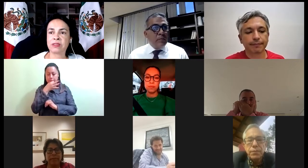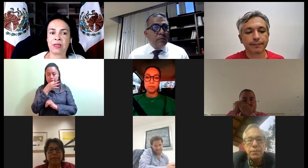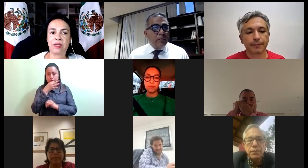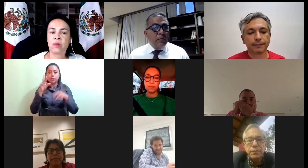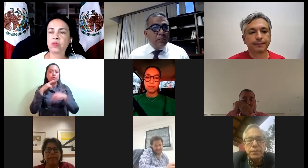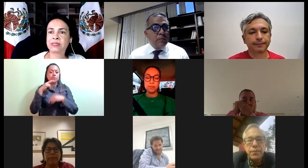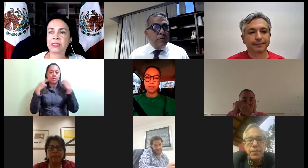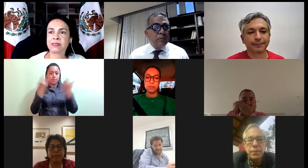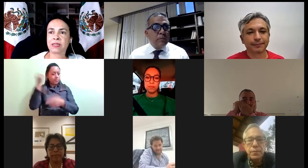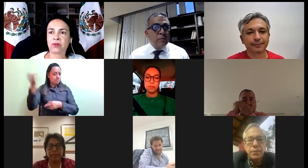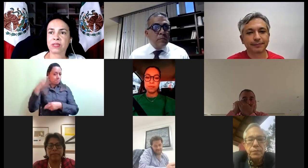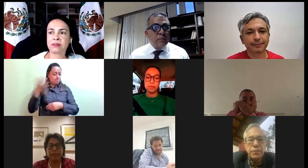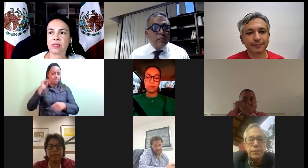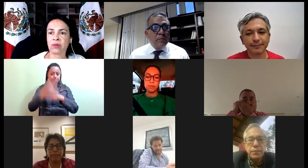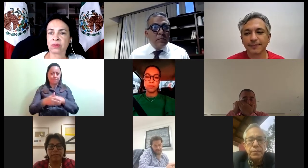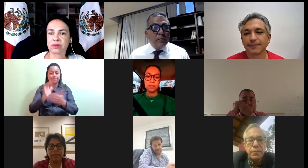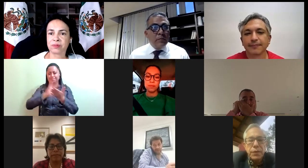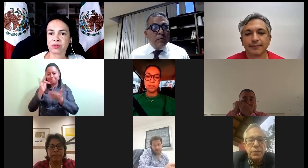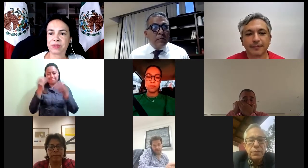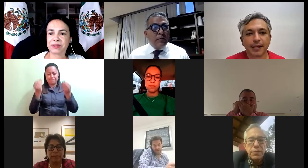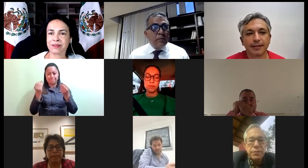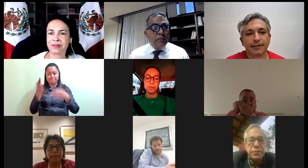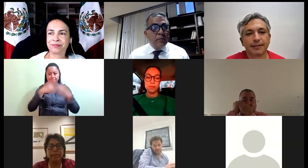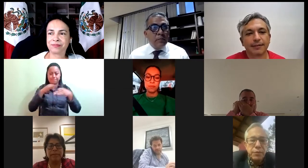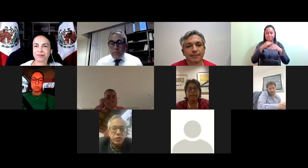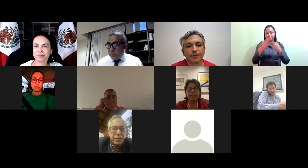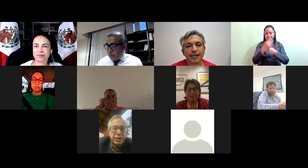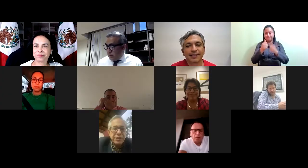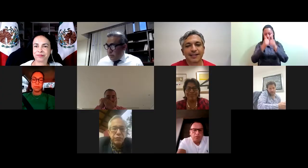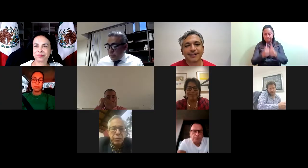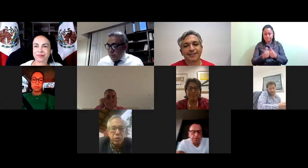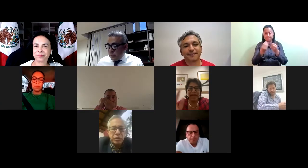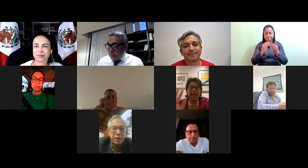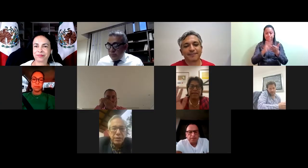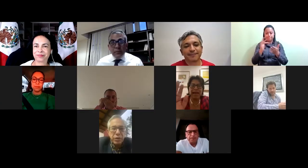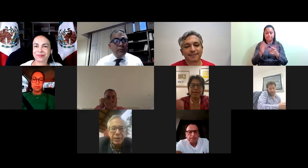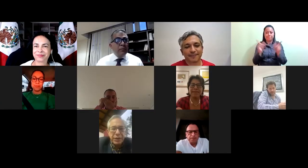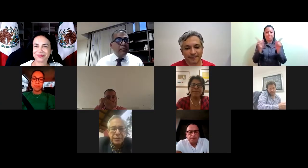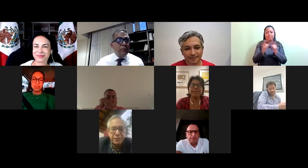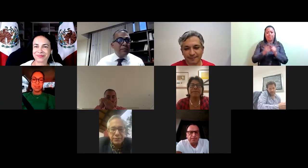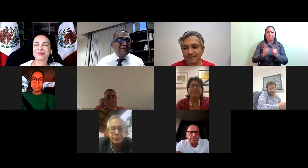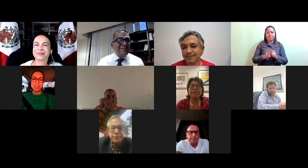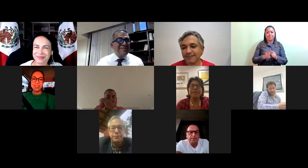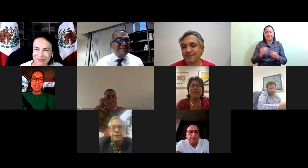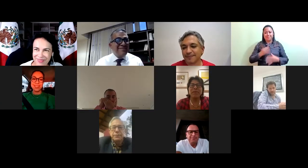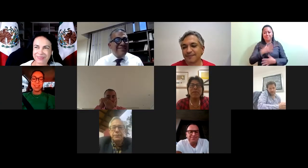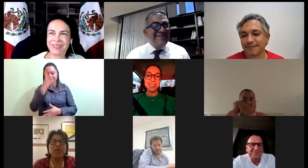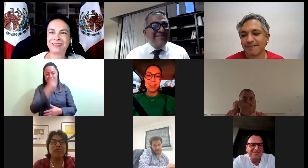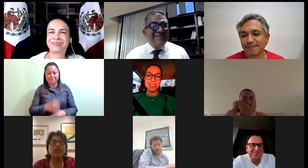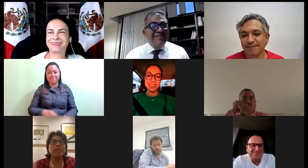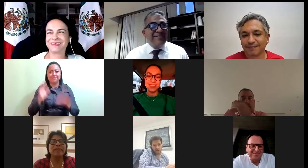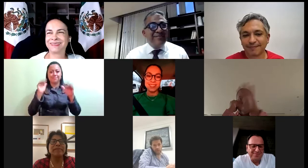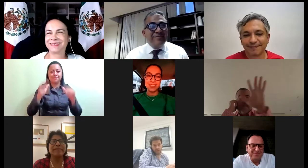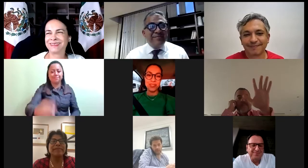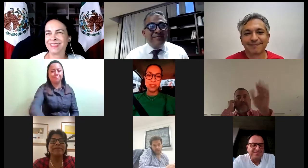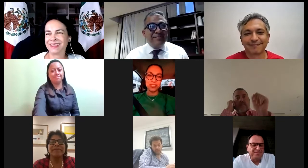conferencia Muchas gracias a todas y a todos por su presencia Muchas gracias, fue muy corta y muy amena Nos vemos Gracias,